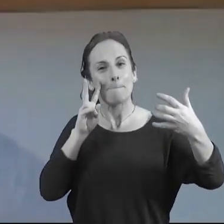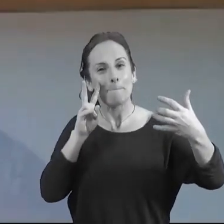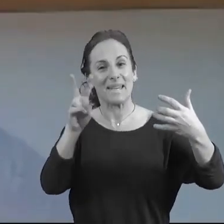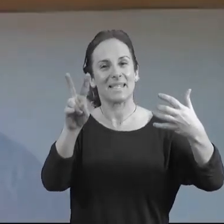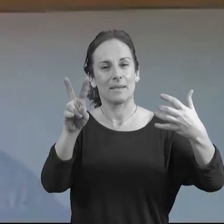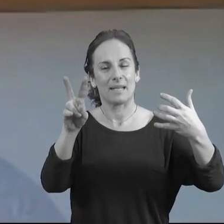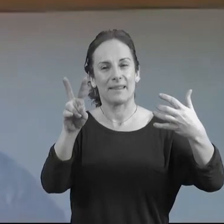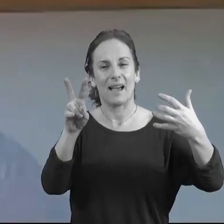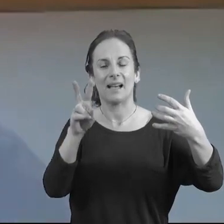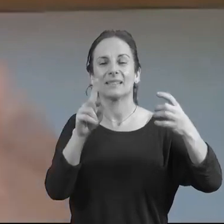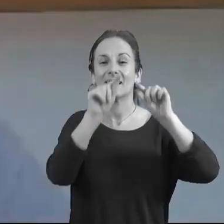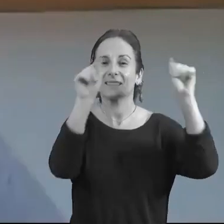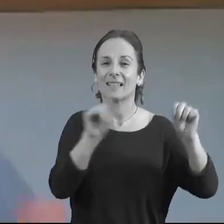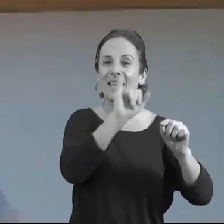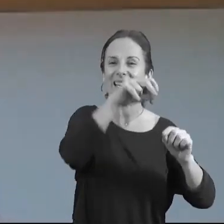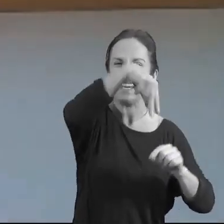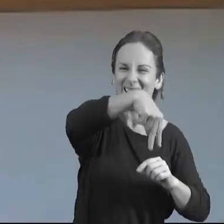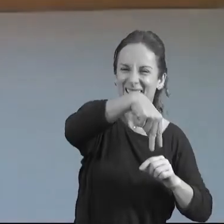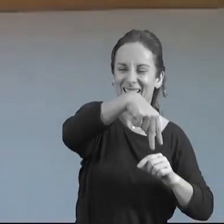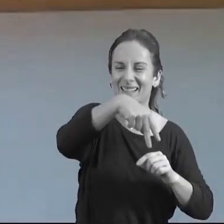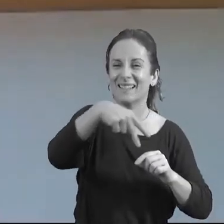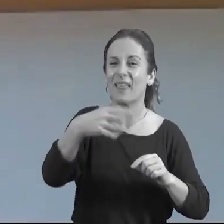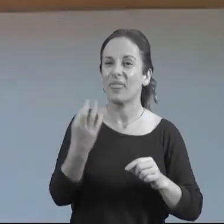no cuando uno solo lo explica verbalmente. ¿No?